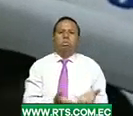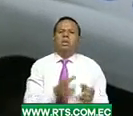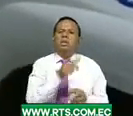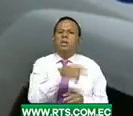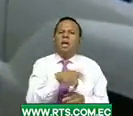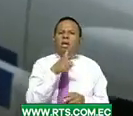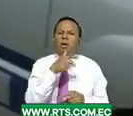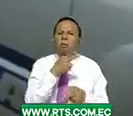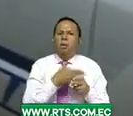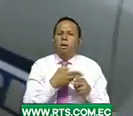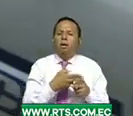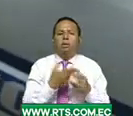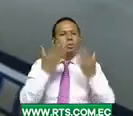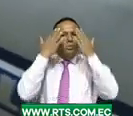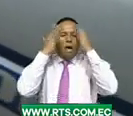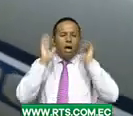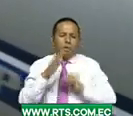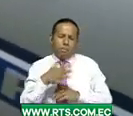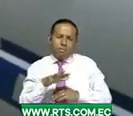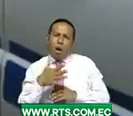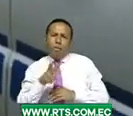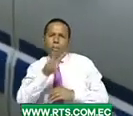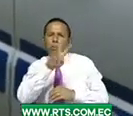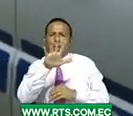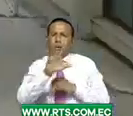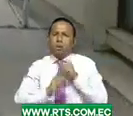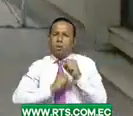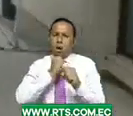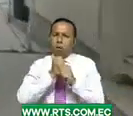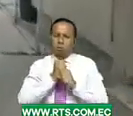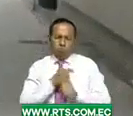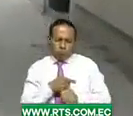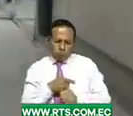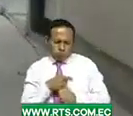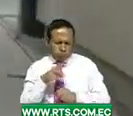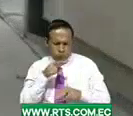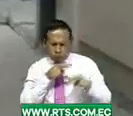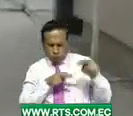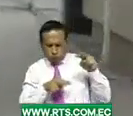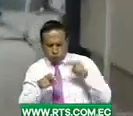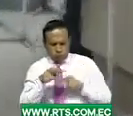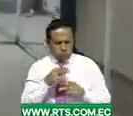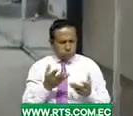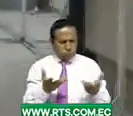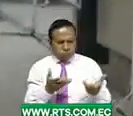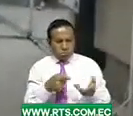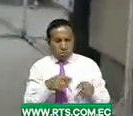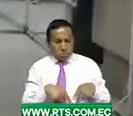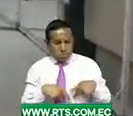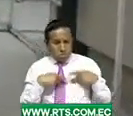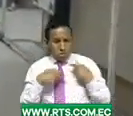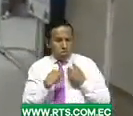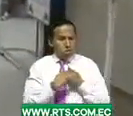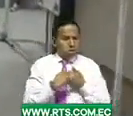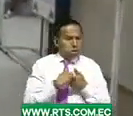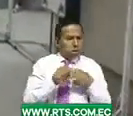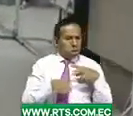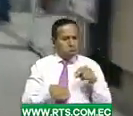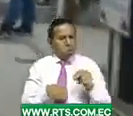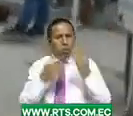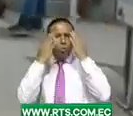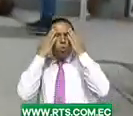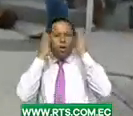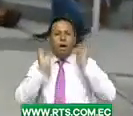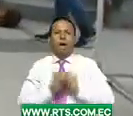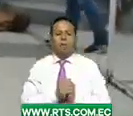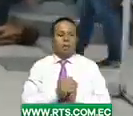pero aparentaba tener unos 25 años de edad. Tampoco se logró determinar si es habitante de la zona. Finalmente fue